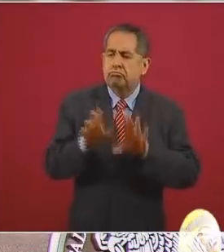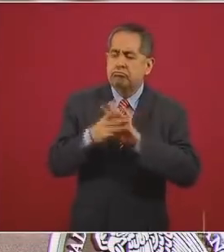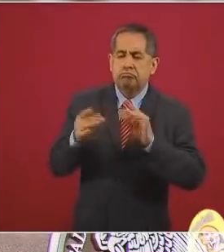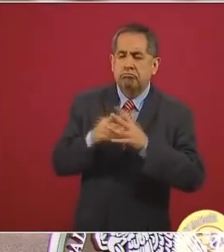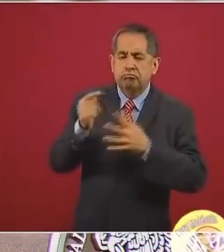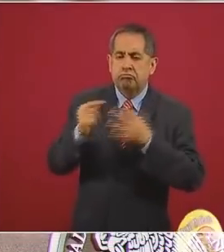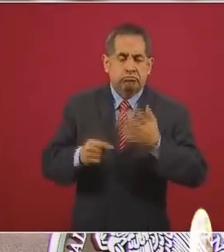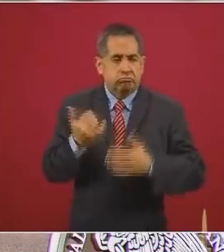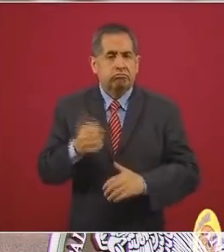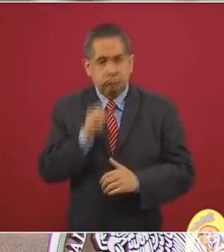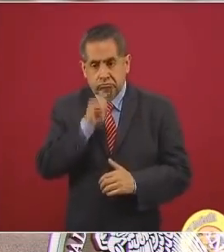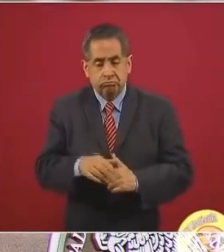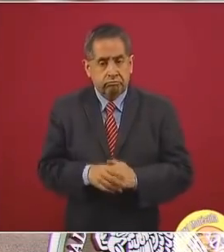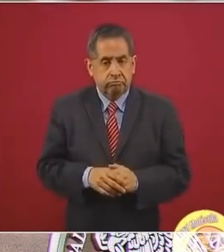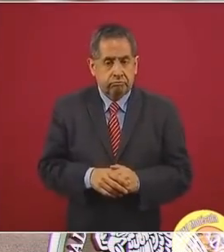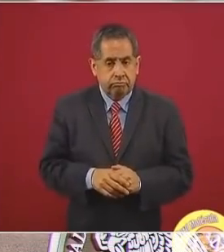y